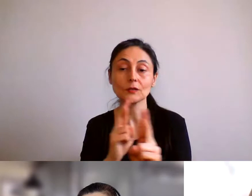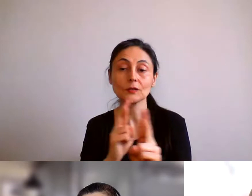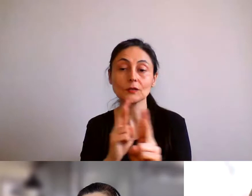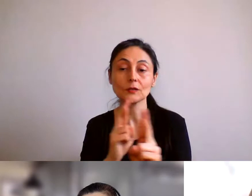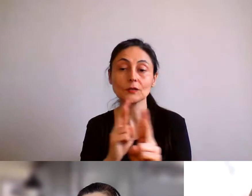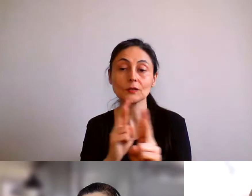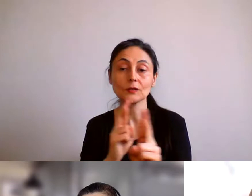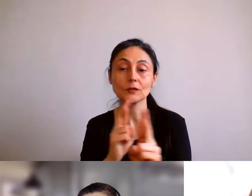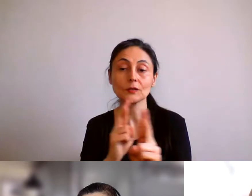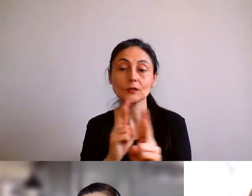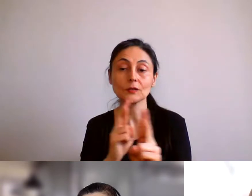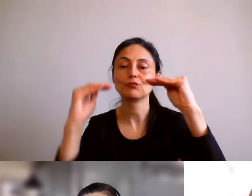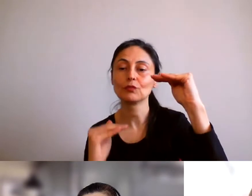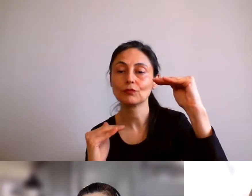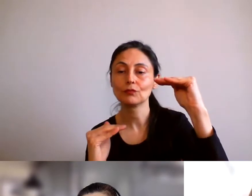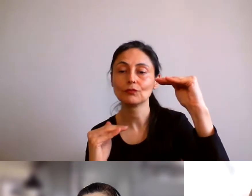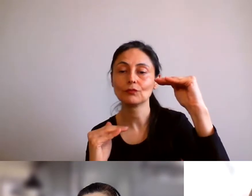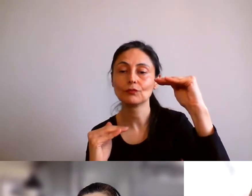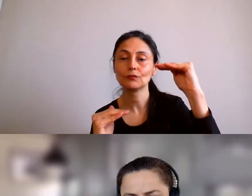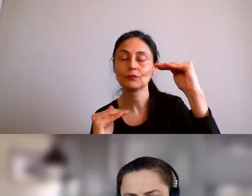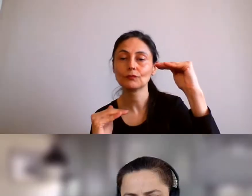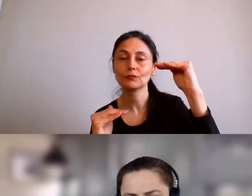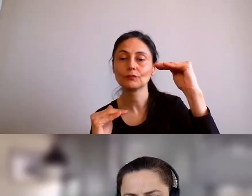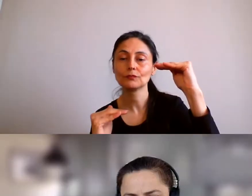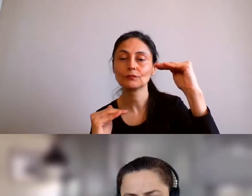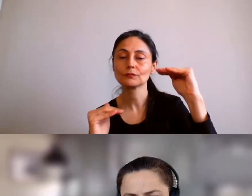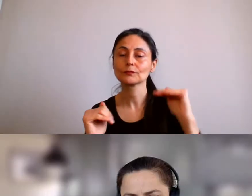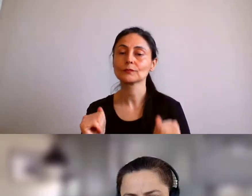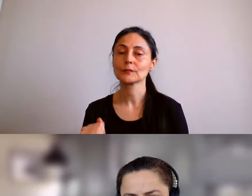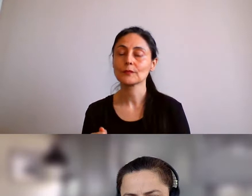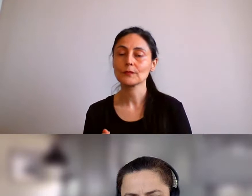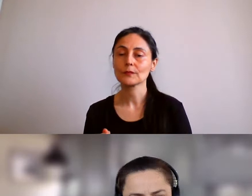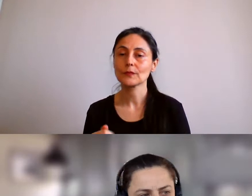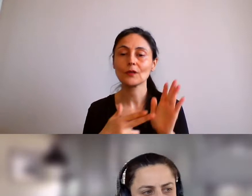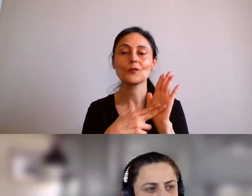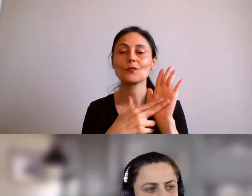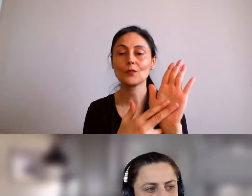desigualdad. Nos mostró que estábamos en un